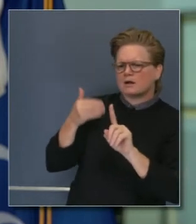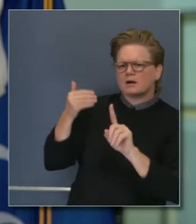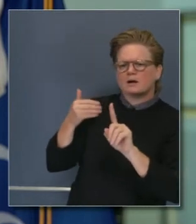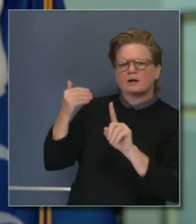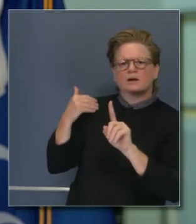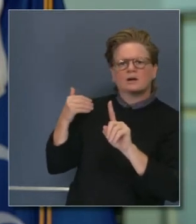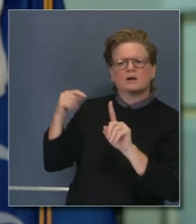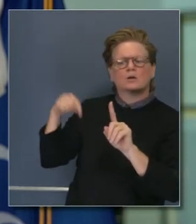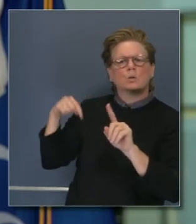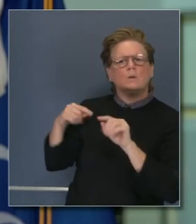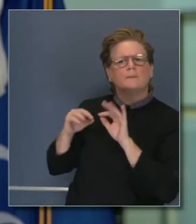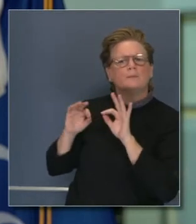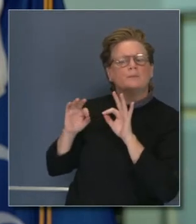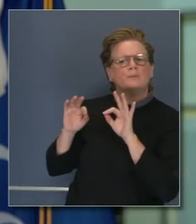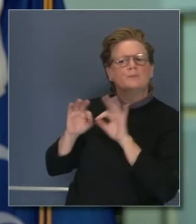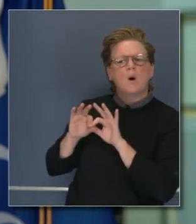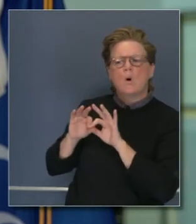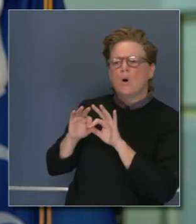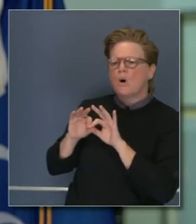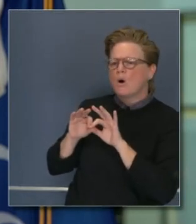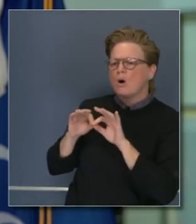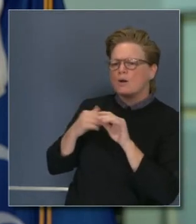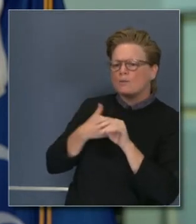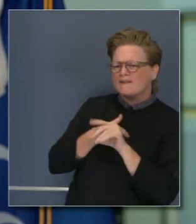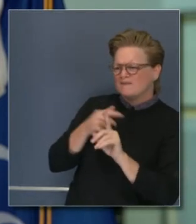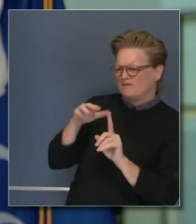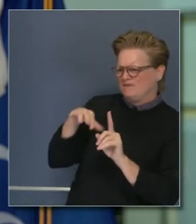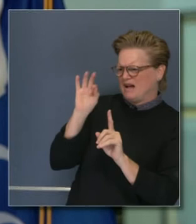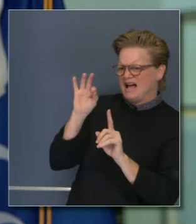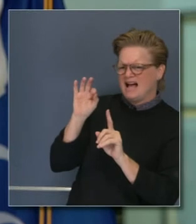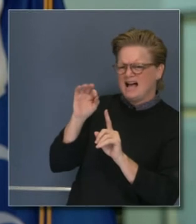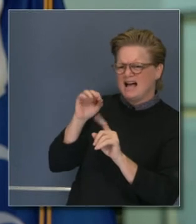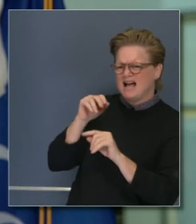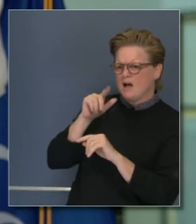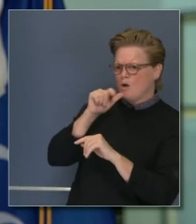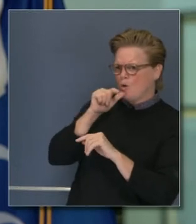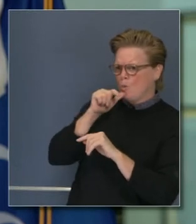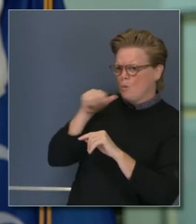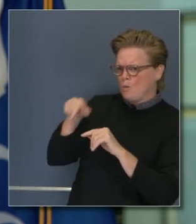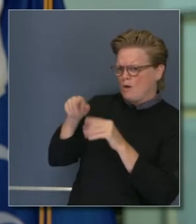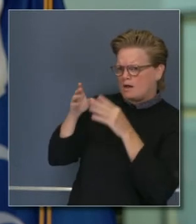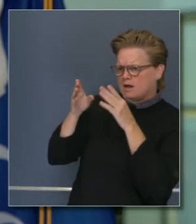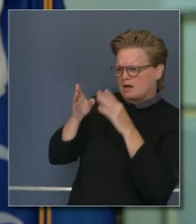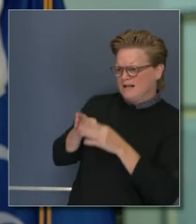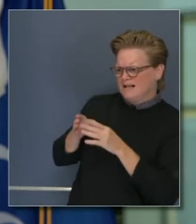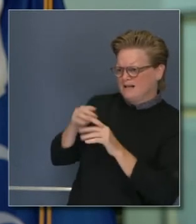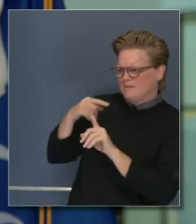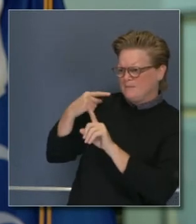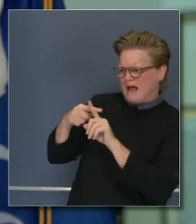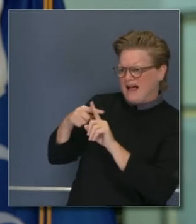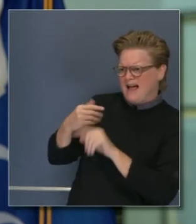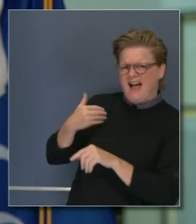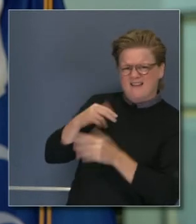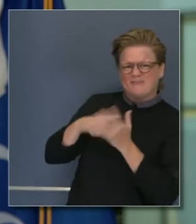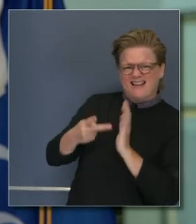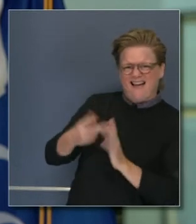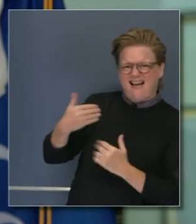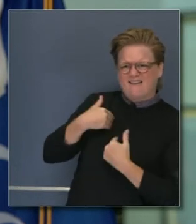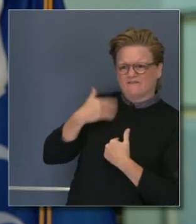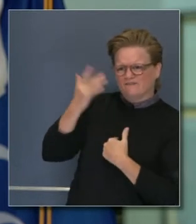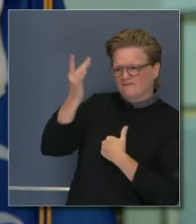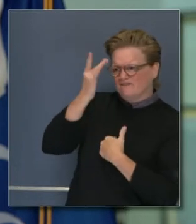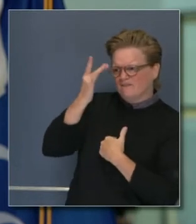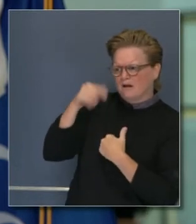rastreo de contactos. Son herramientas importantes para controlar las cifras. Y estas cosas todavía se están